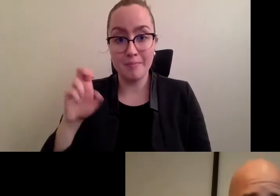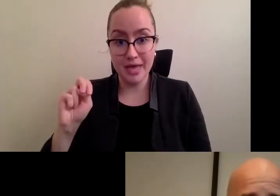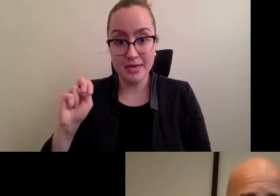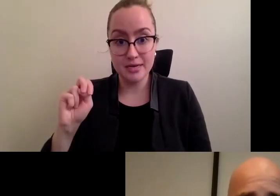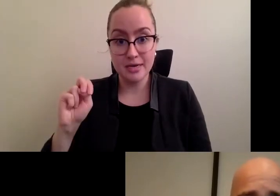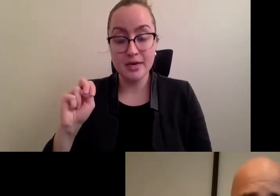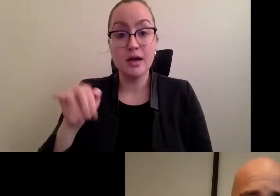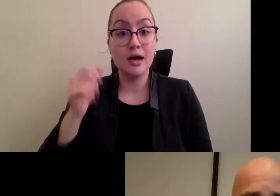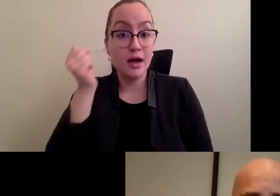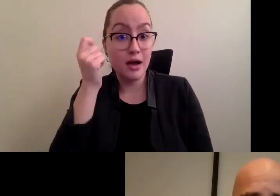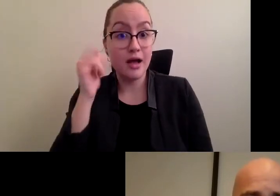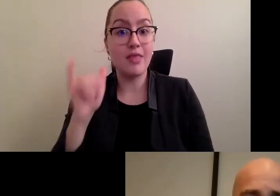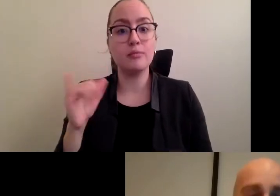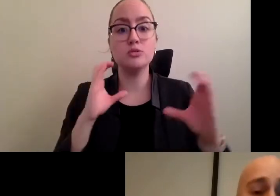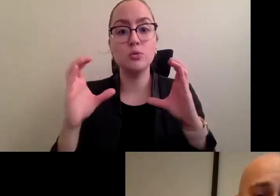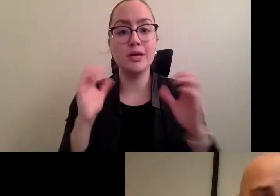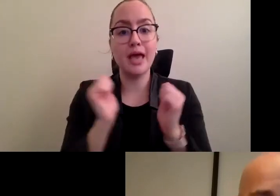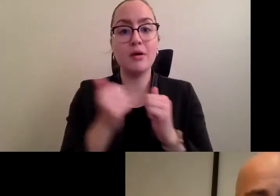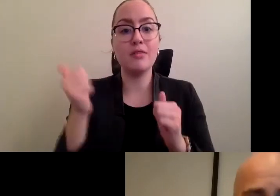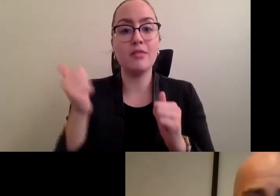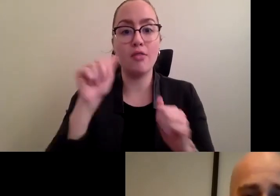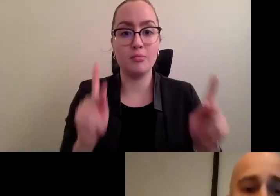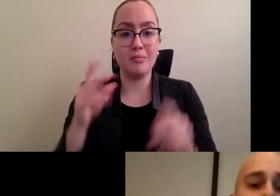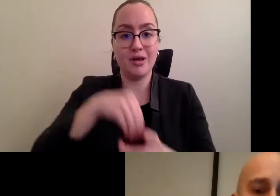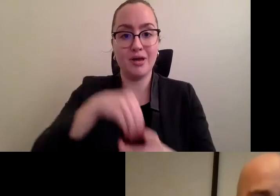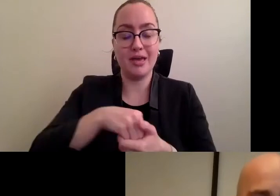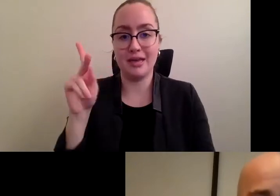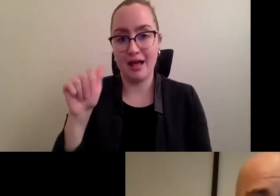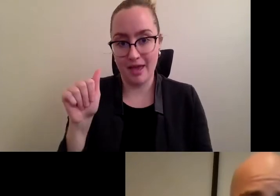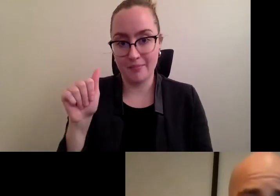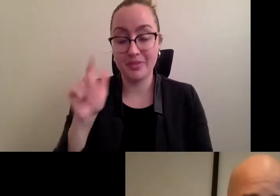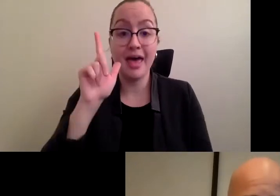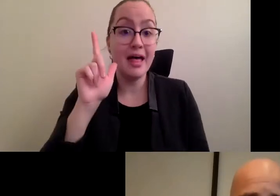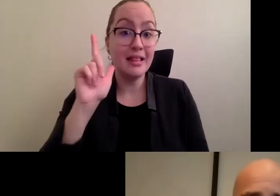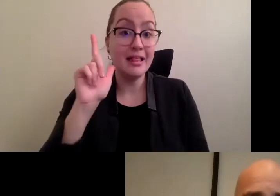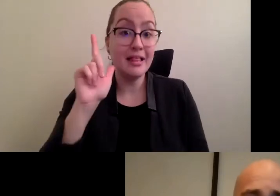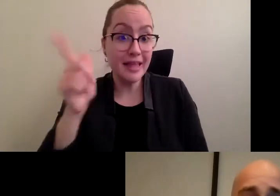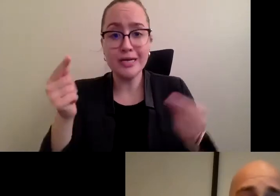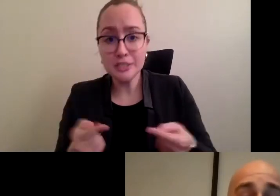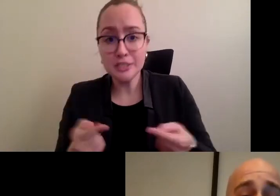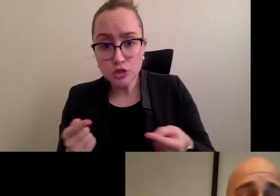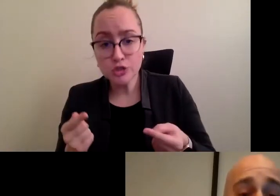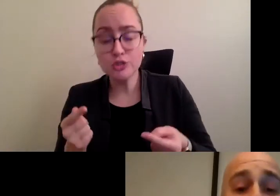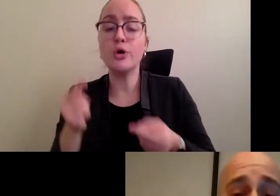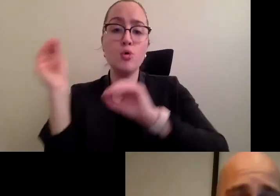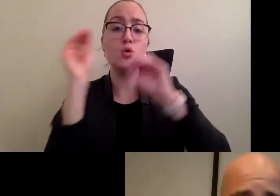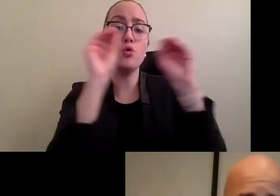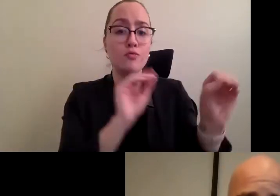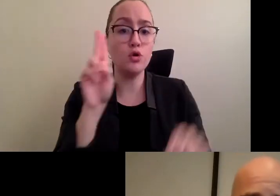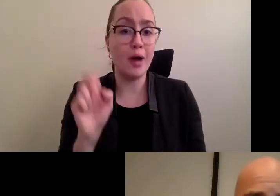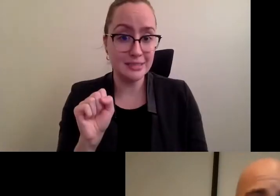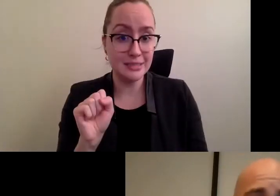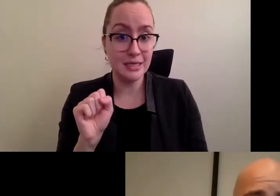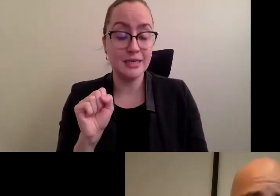más, más seguros. Y bueno, sí, tenía armas, pero era solo para protegerse. Eventualmente